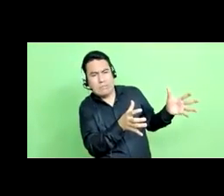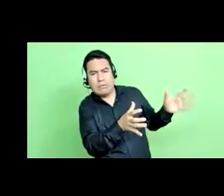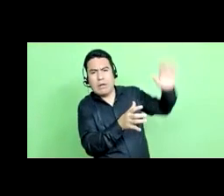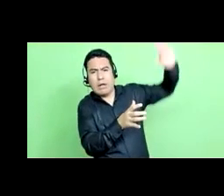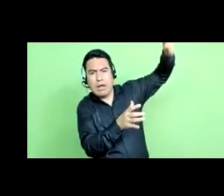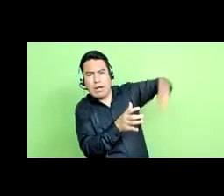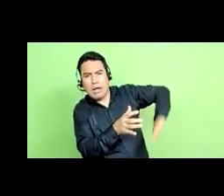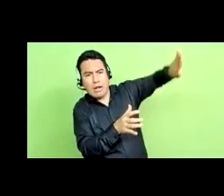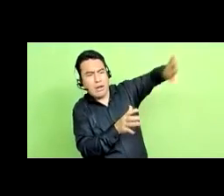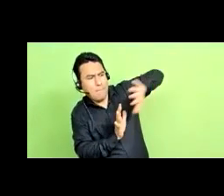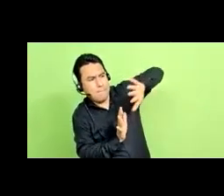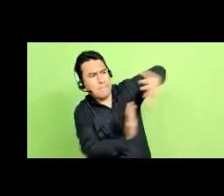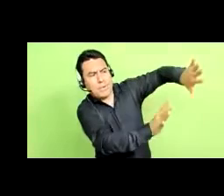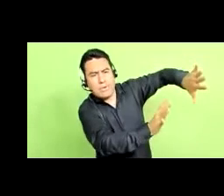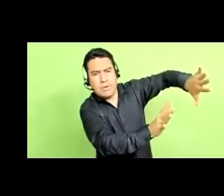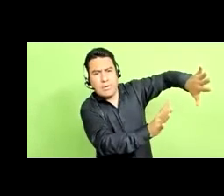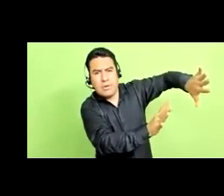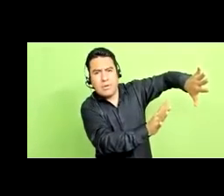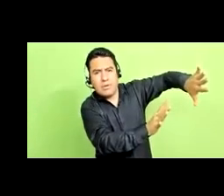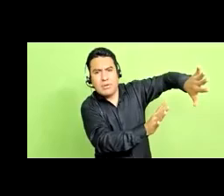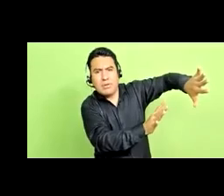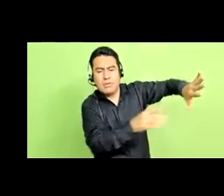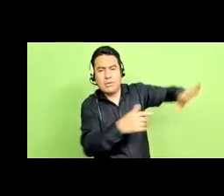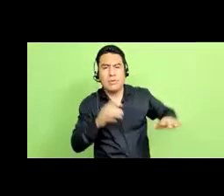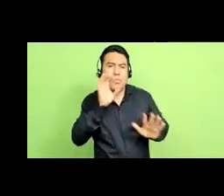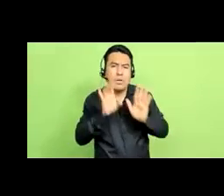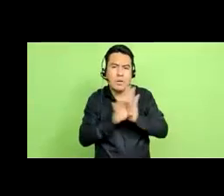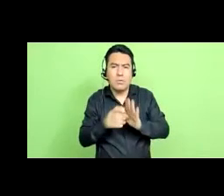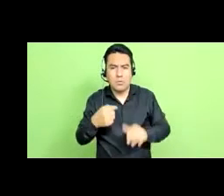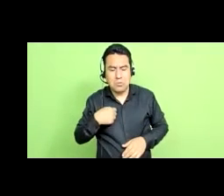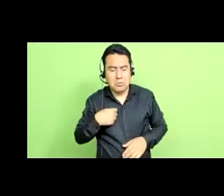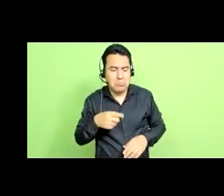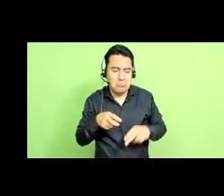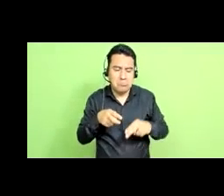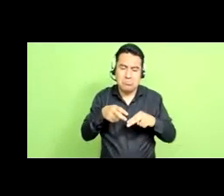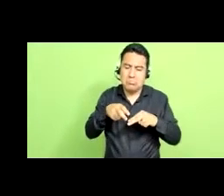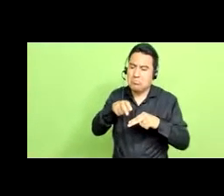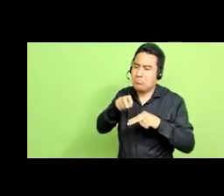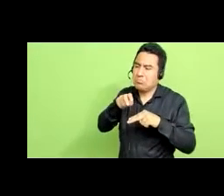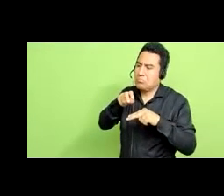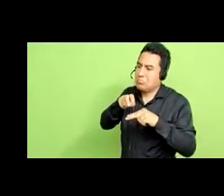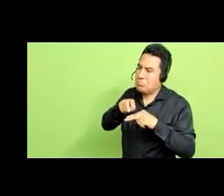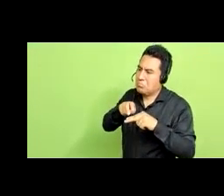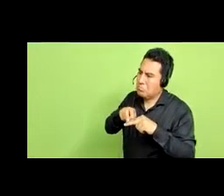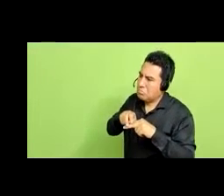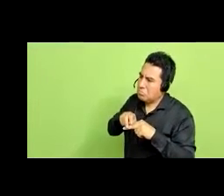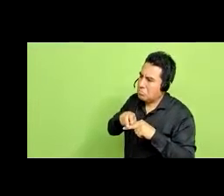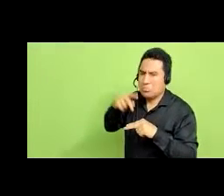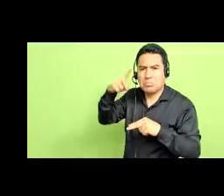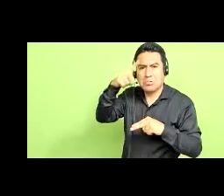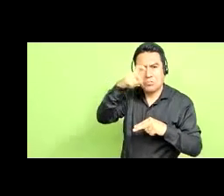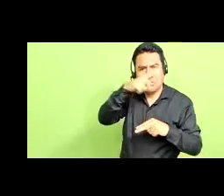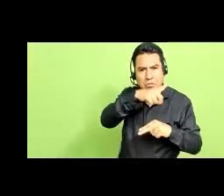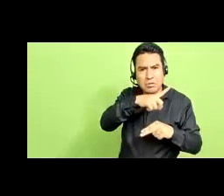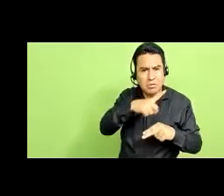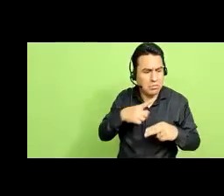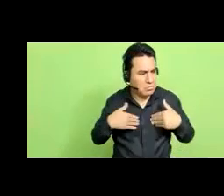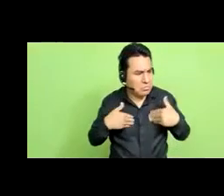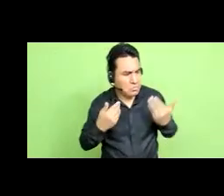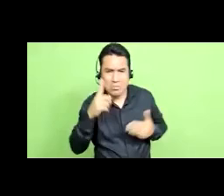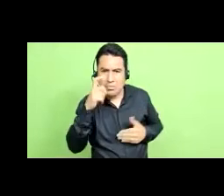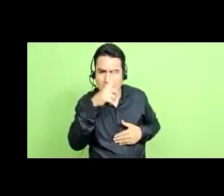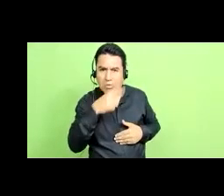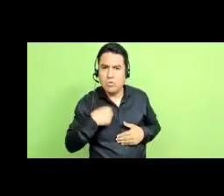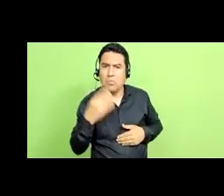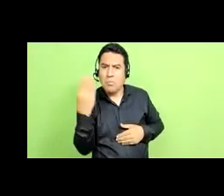lo cual impide a que uno haga uso personalmente porque para eso entró un